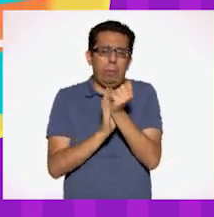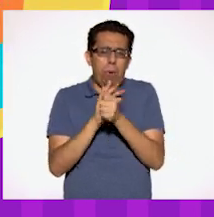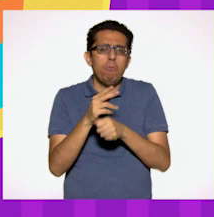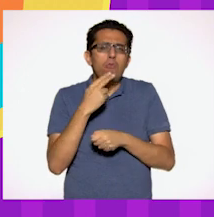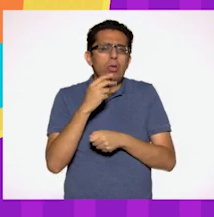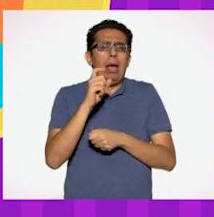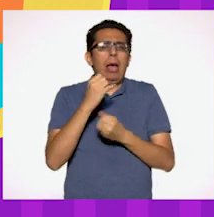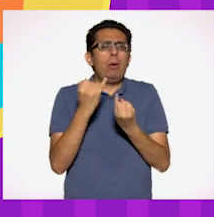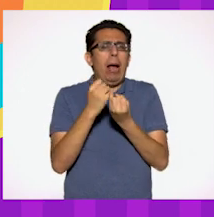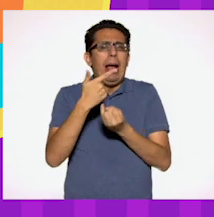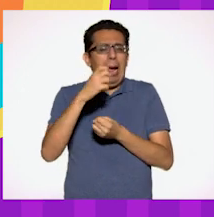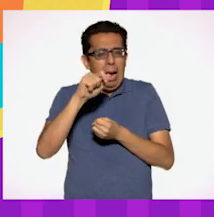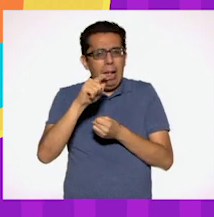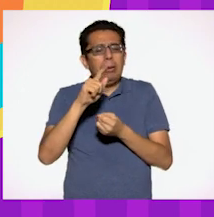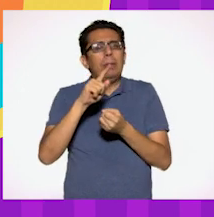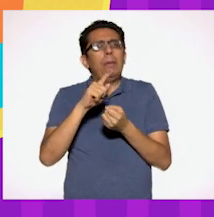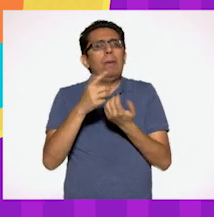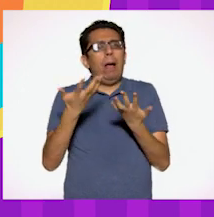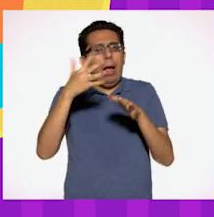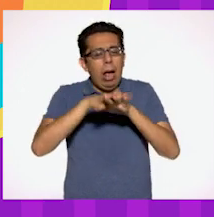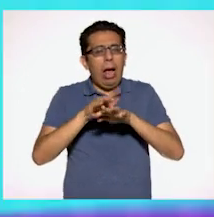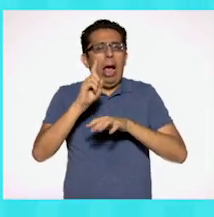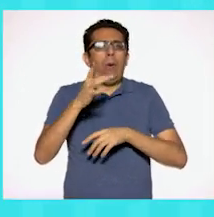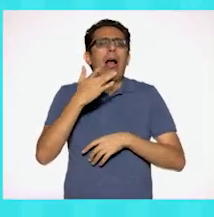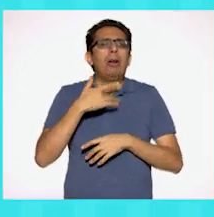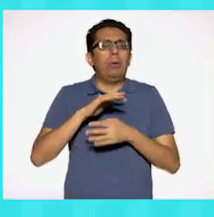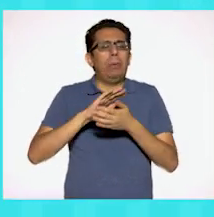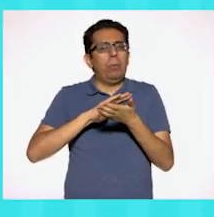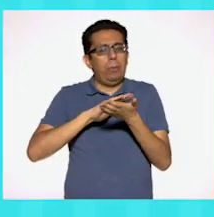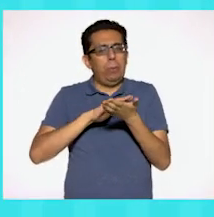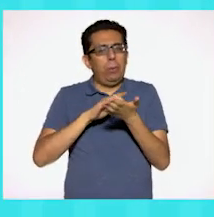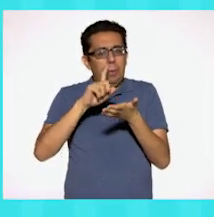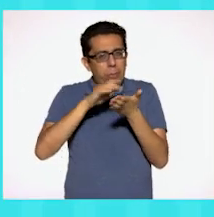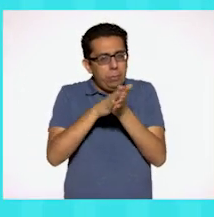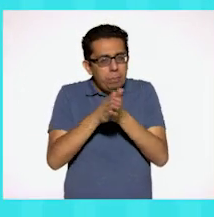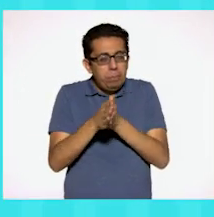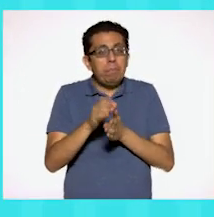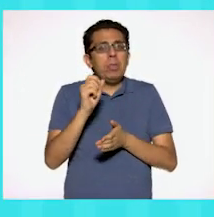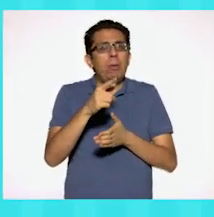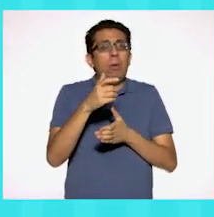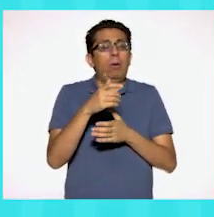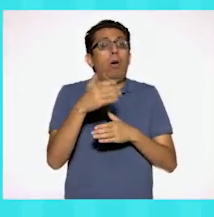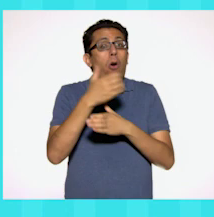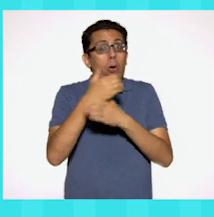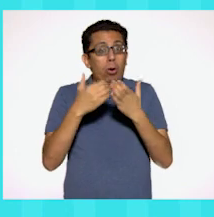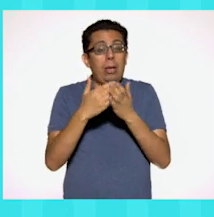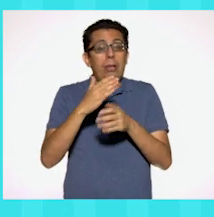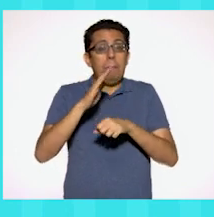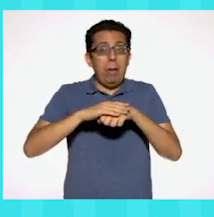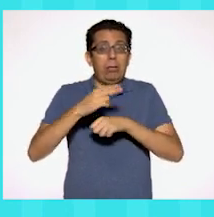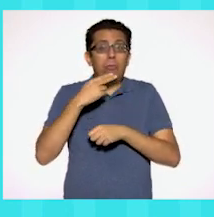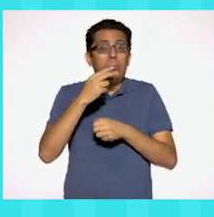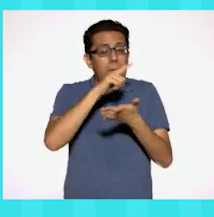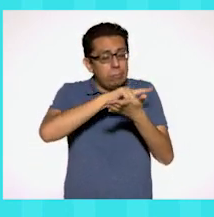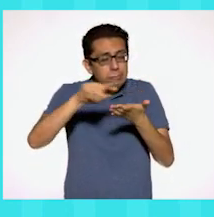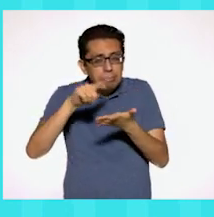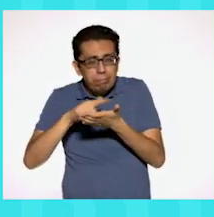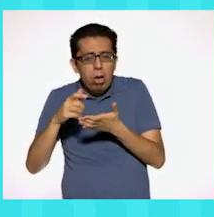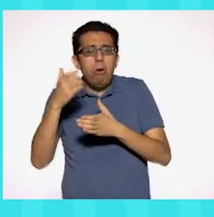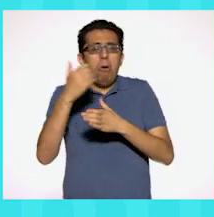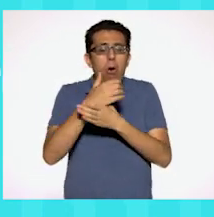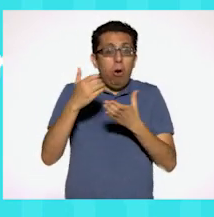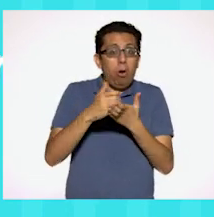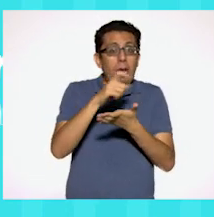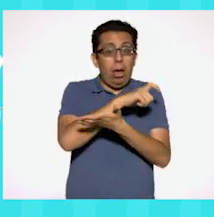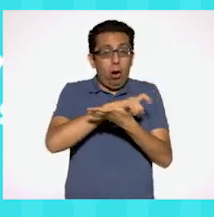aplica desinfectante a base de agua y alcohol. Desinfecta las superficies de los objetos que más utilizas. También